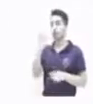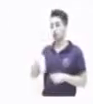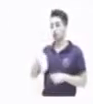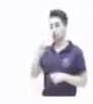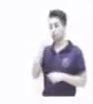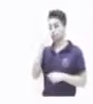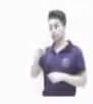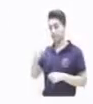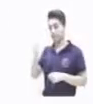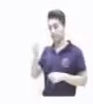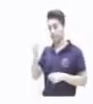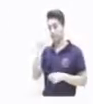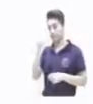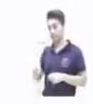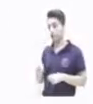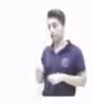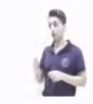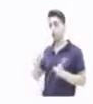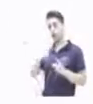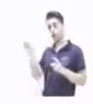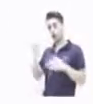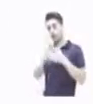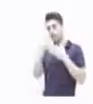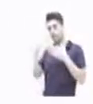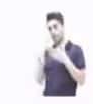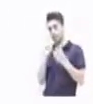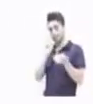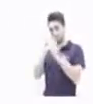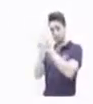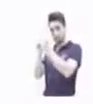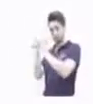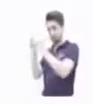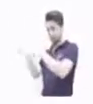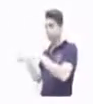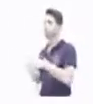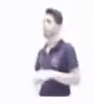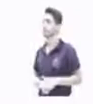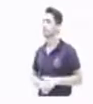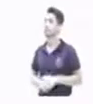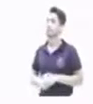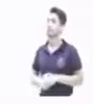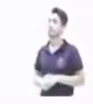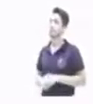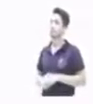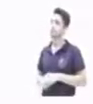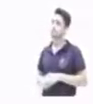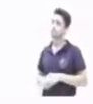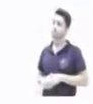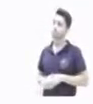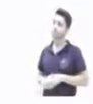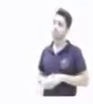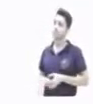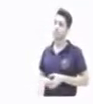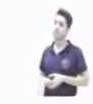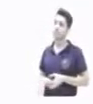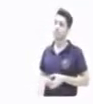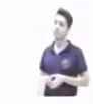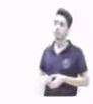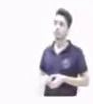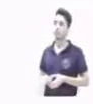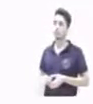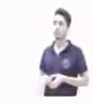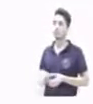repetir. Entonces, ¿cuánto vale n? Son tres letras, entonces sería 3. ¿Y cuánto